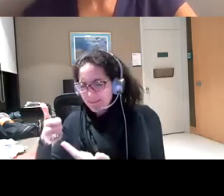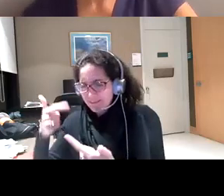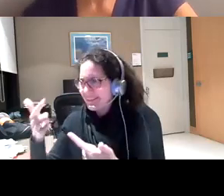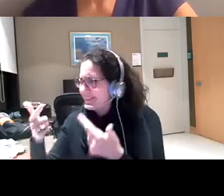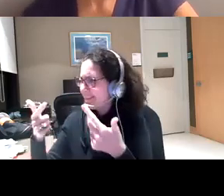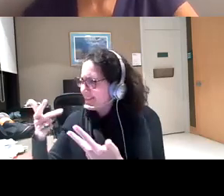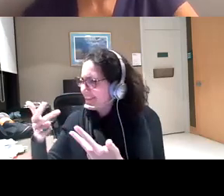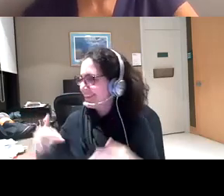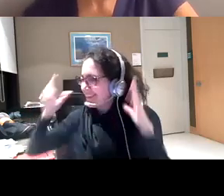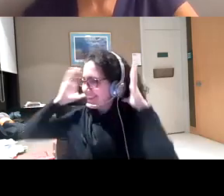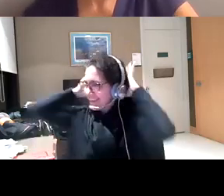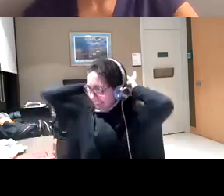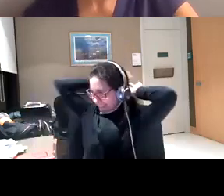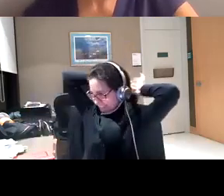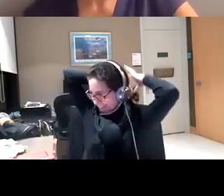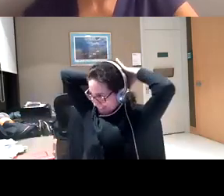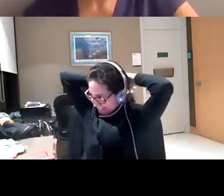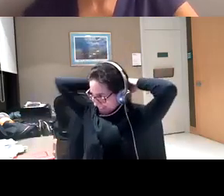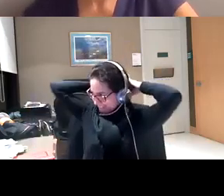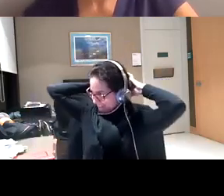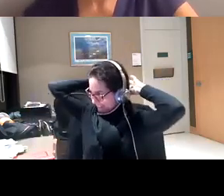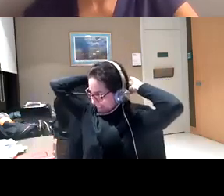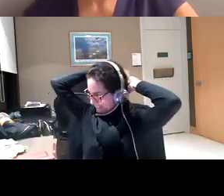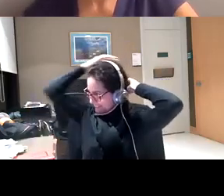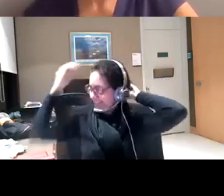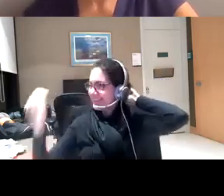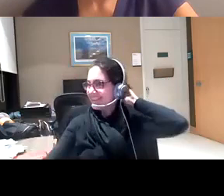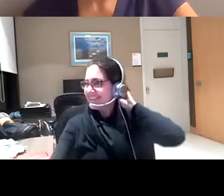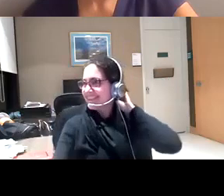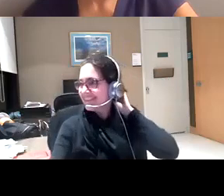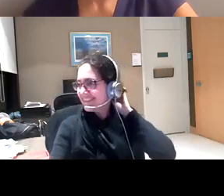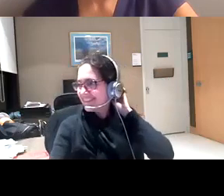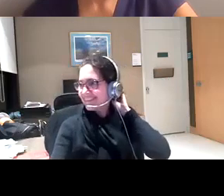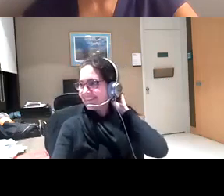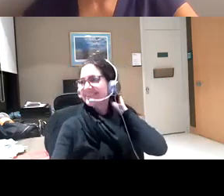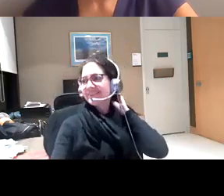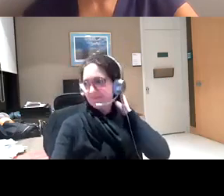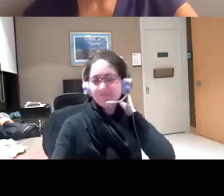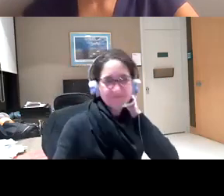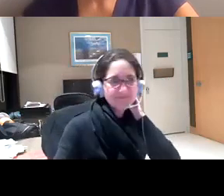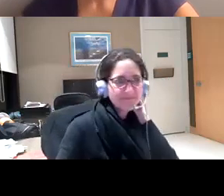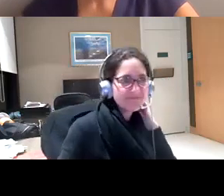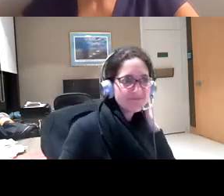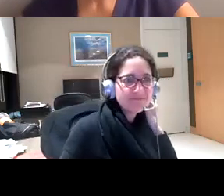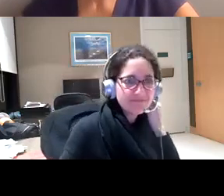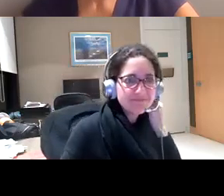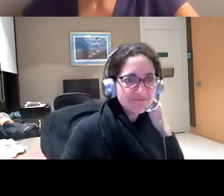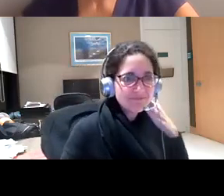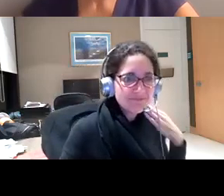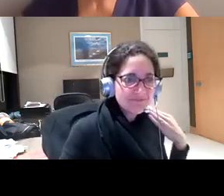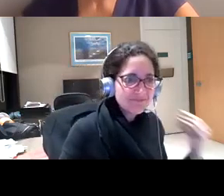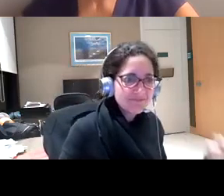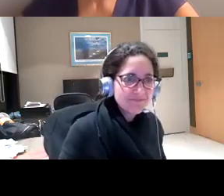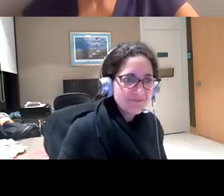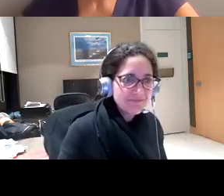y le damos el uno por cada workshop, ¿no? Pero obviamente workshop. Que están distribuidos a lo largo de este 2021, ¿no? Por eso la